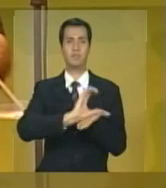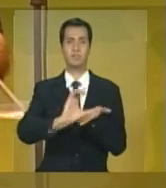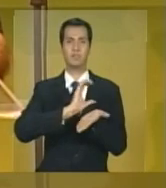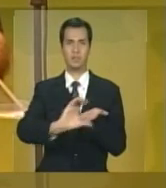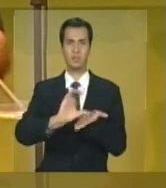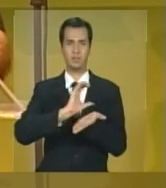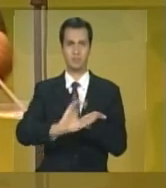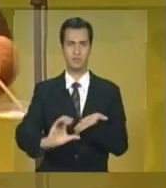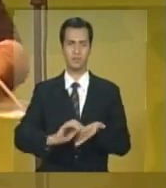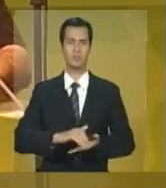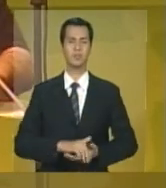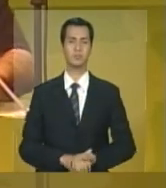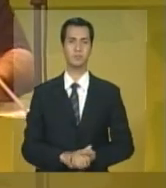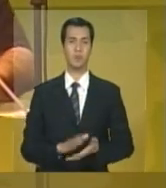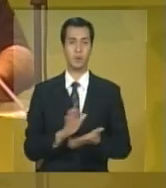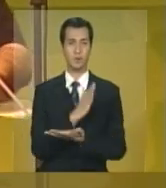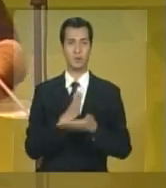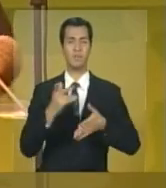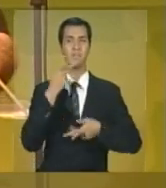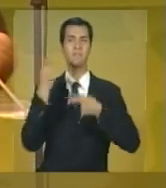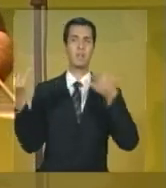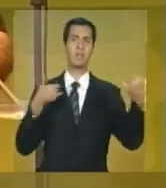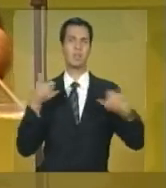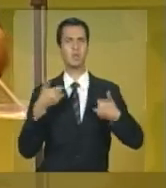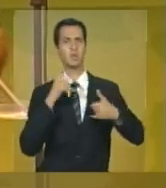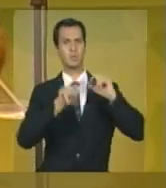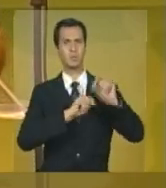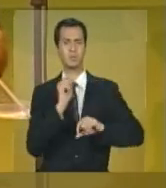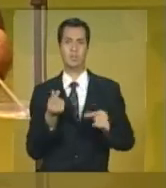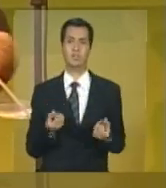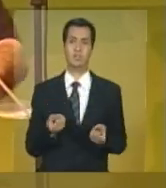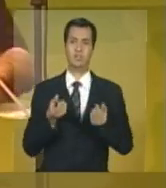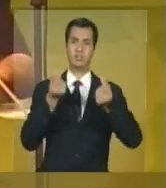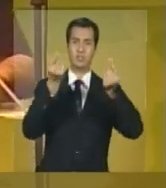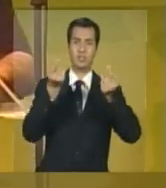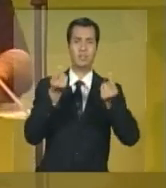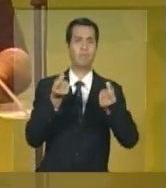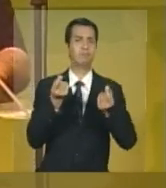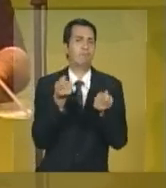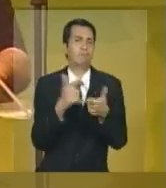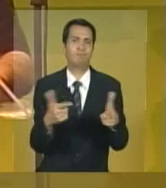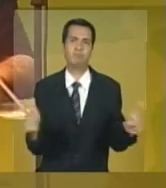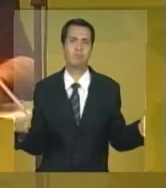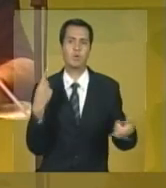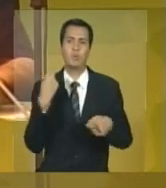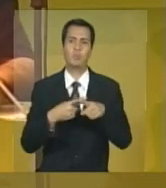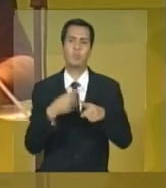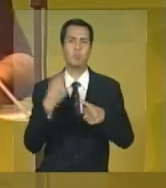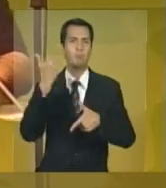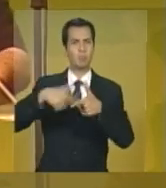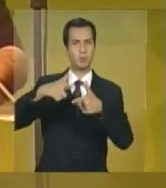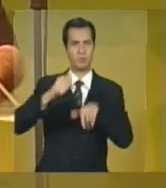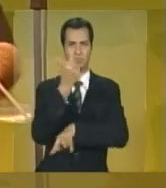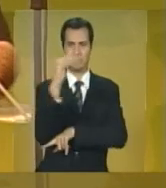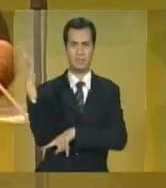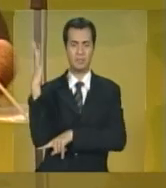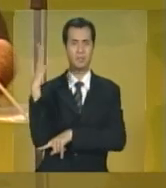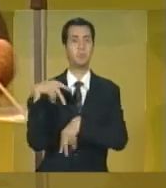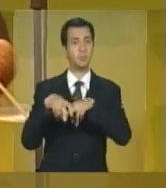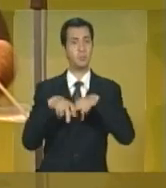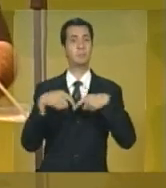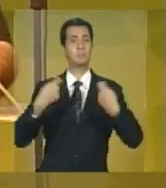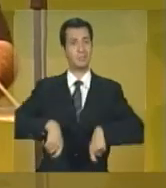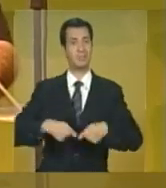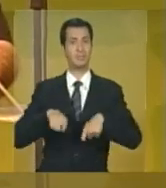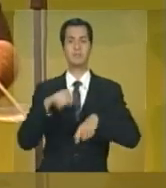Nos dicen que no hay plata para enfrentar los problemas medioambientales y que por eso hay que mercantilizar